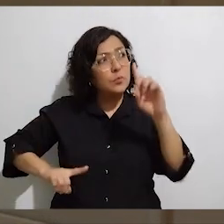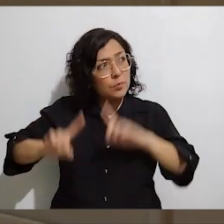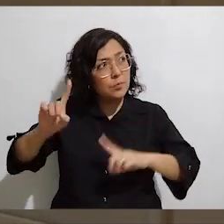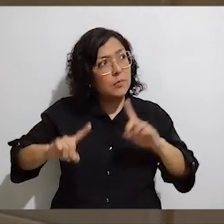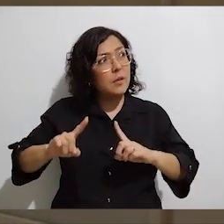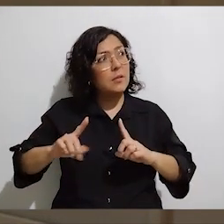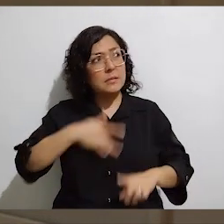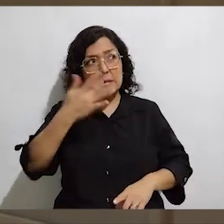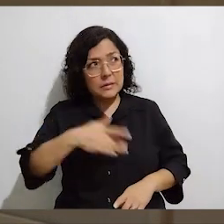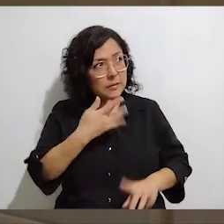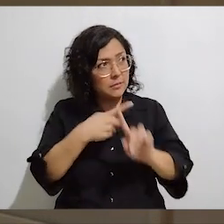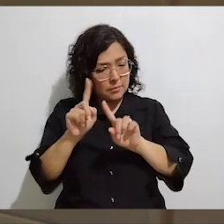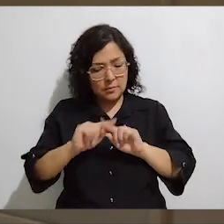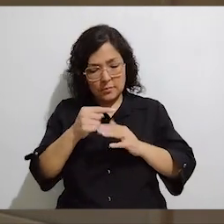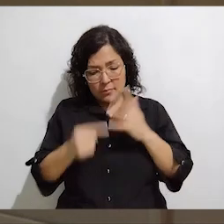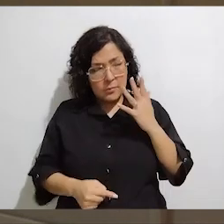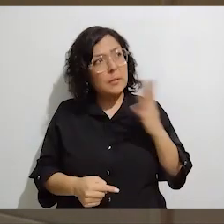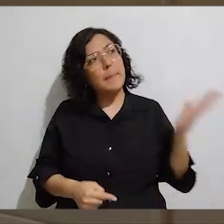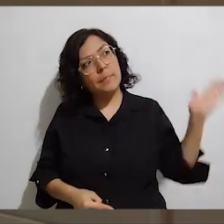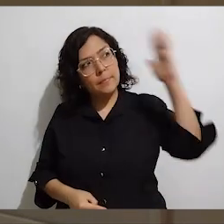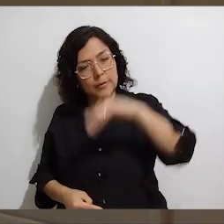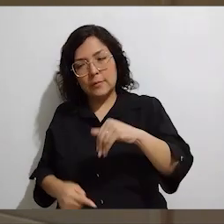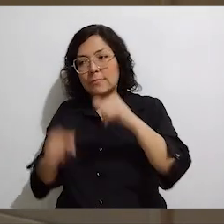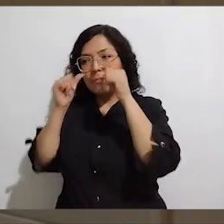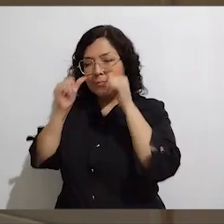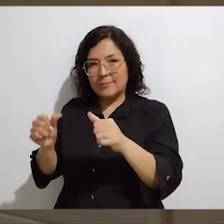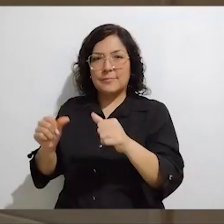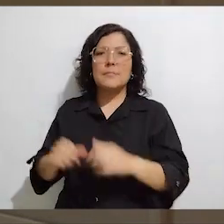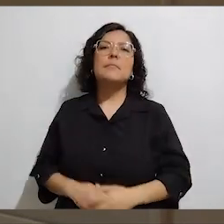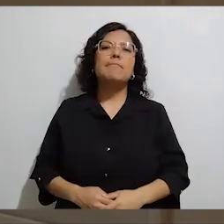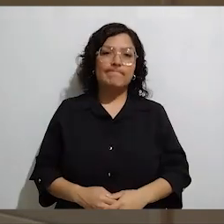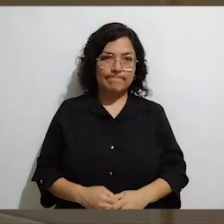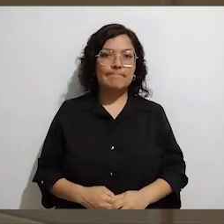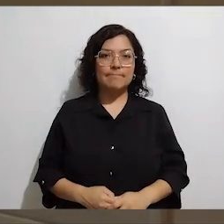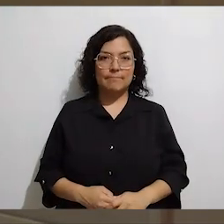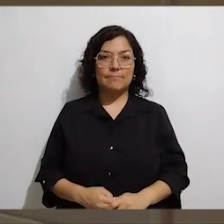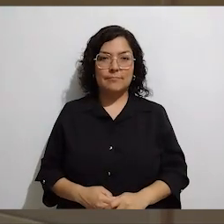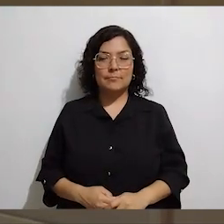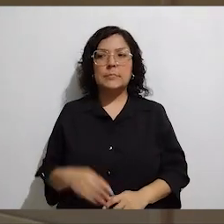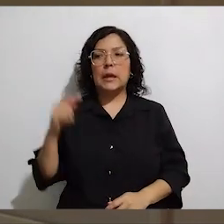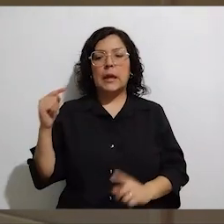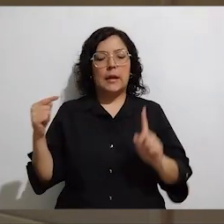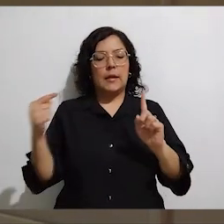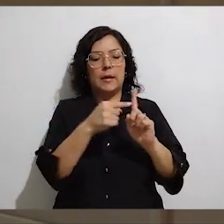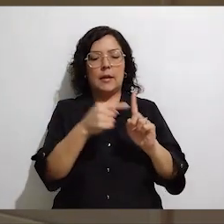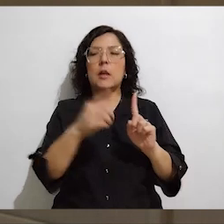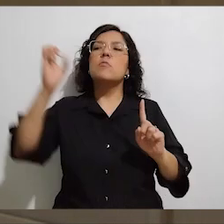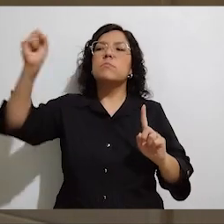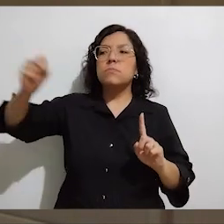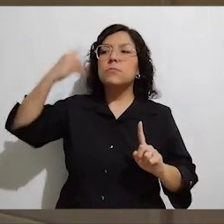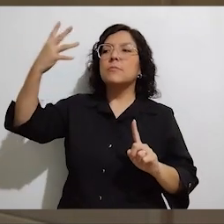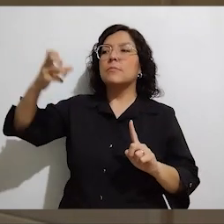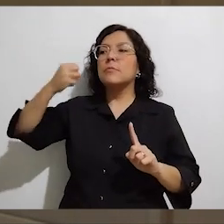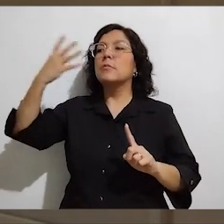comentarios sobre las tareas y ámbitos de competencia que le corresponden. La audiencia pública es un mecanismo muy